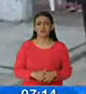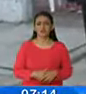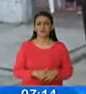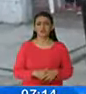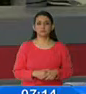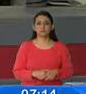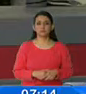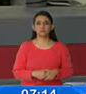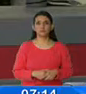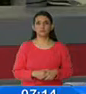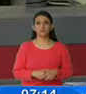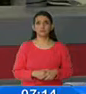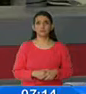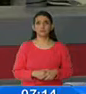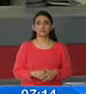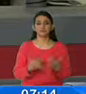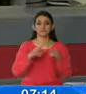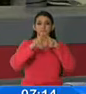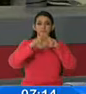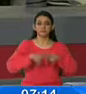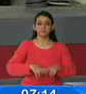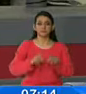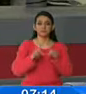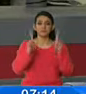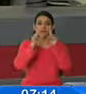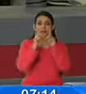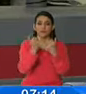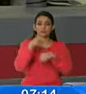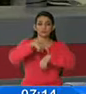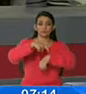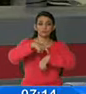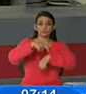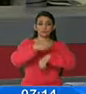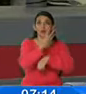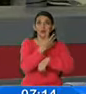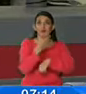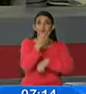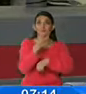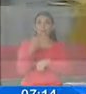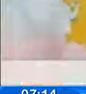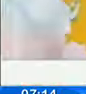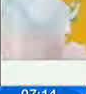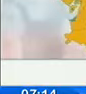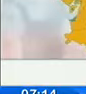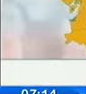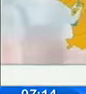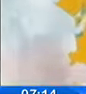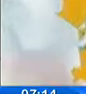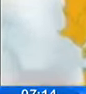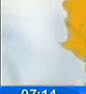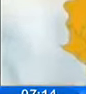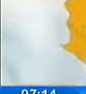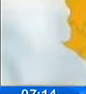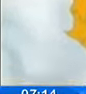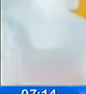Adriana Rojas. Vamos a revisar los datos a esta hora en la página del CNE. Ya hay un cambio, hay